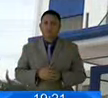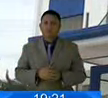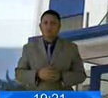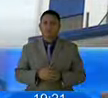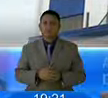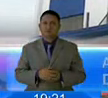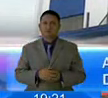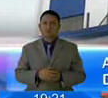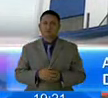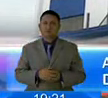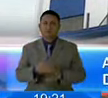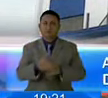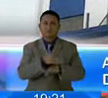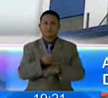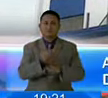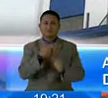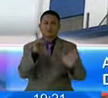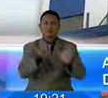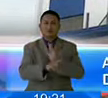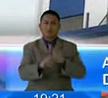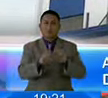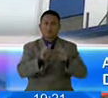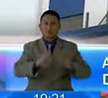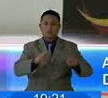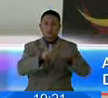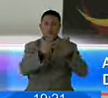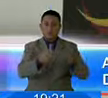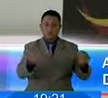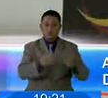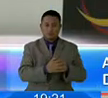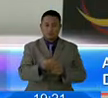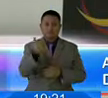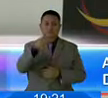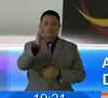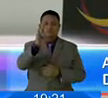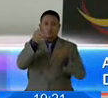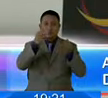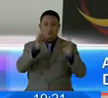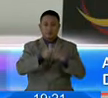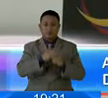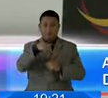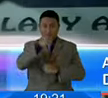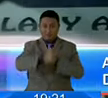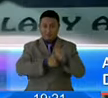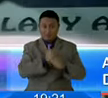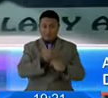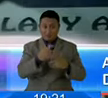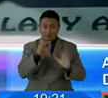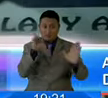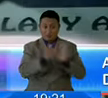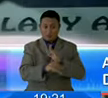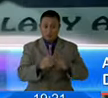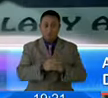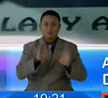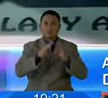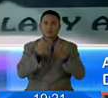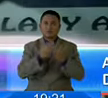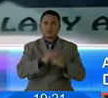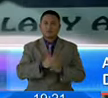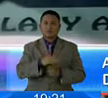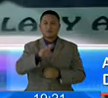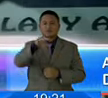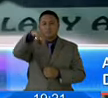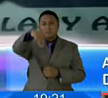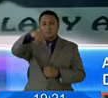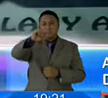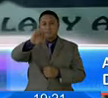La denuncia fue presentada en la unidad de desaparecidos de la DINASET el pasado 7 de febrero del año en curso. Familiares de Melanie Abigail explicaron